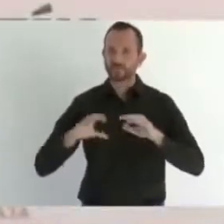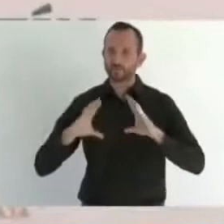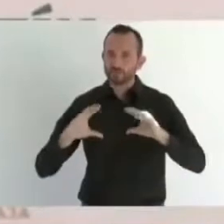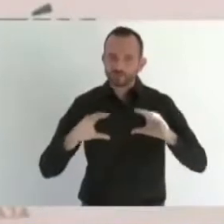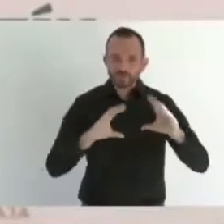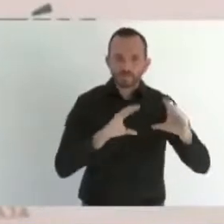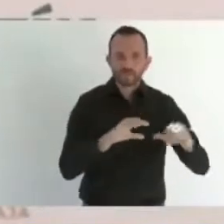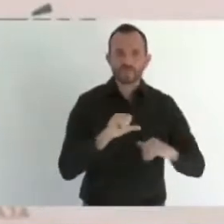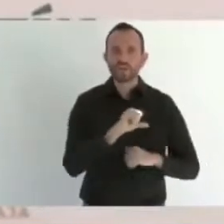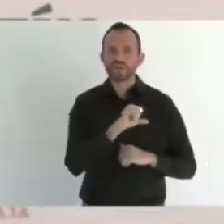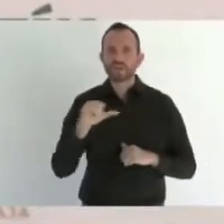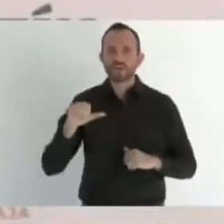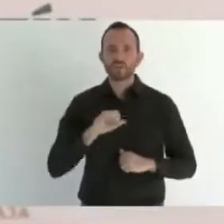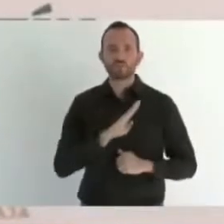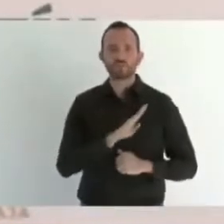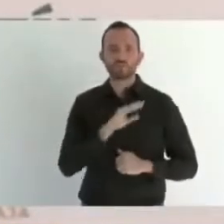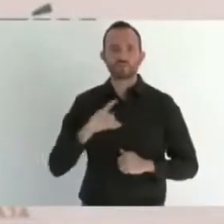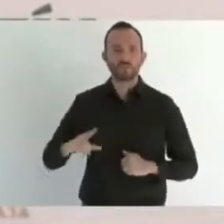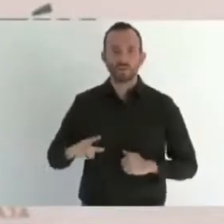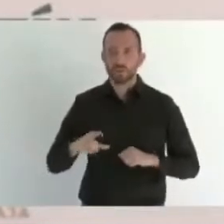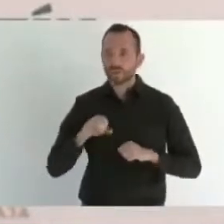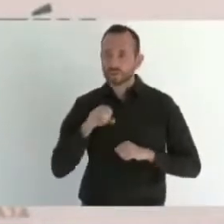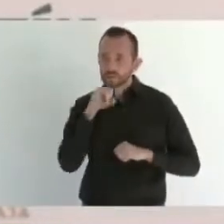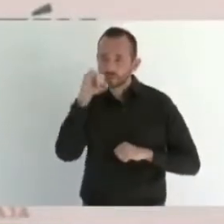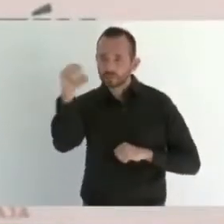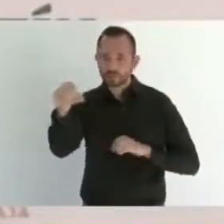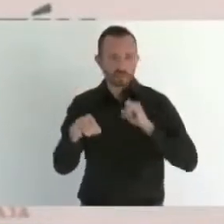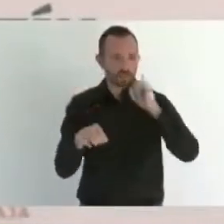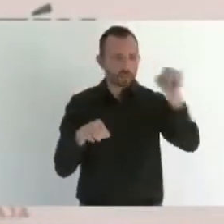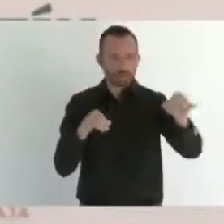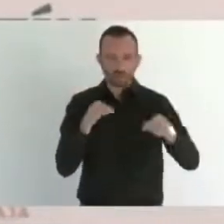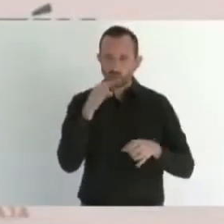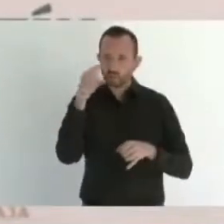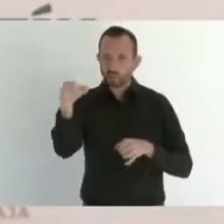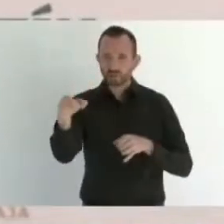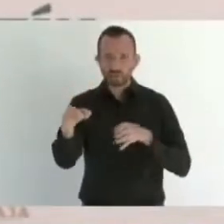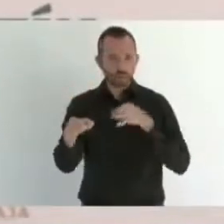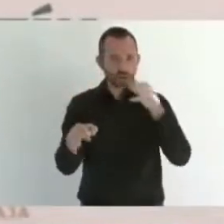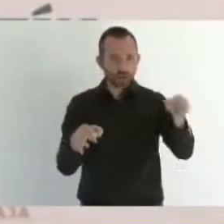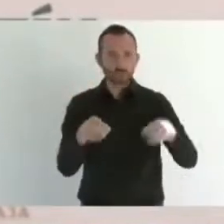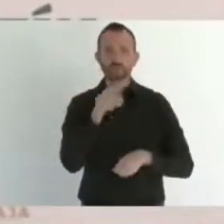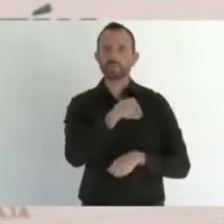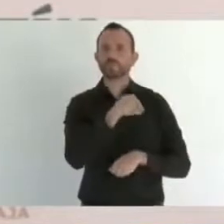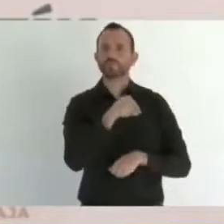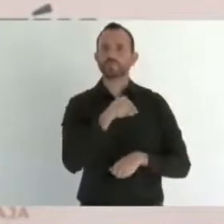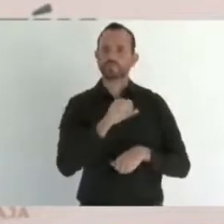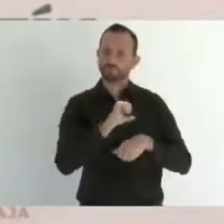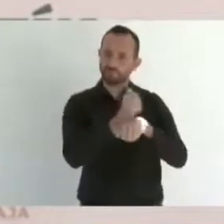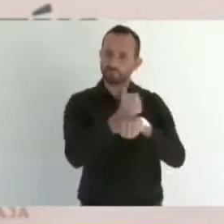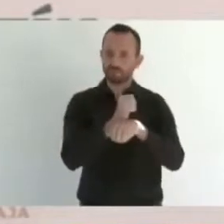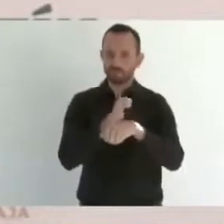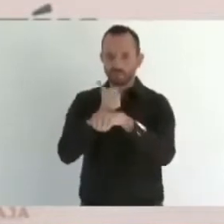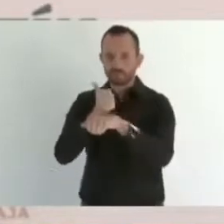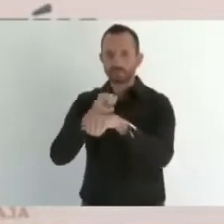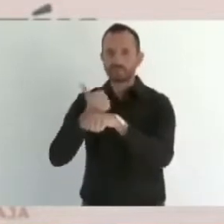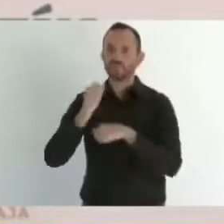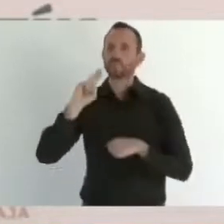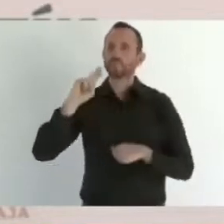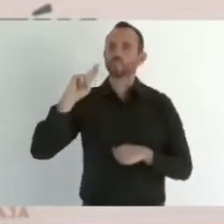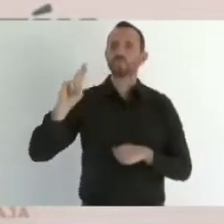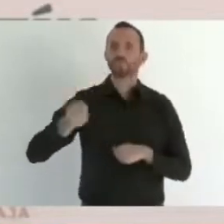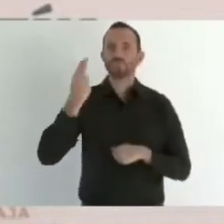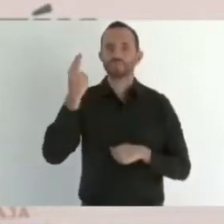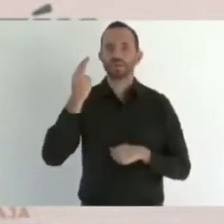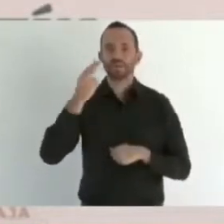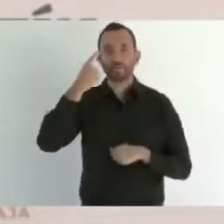apartados del país para qué el que termine la prepa